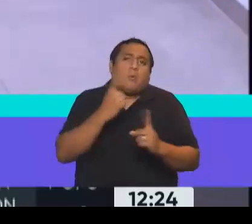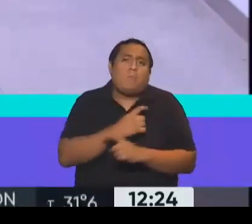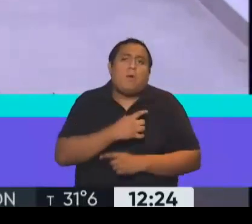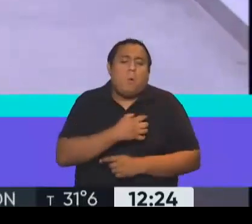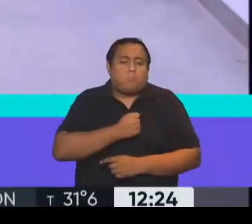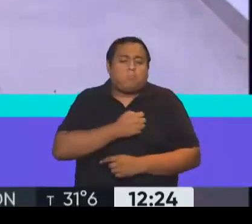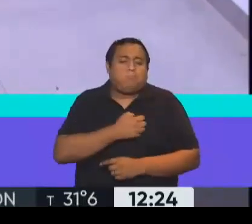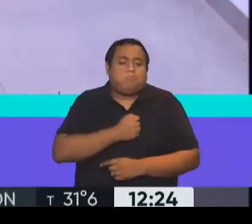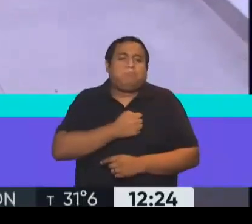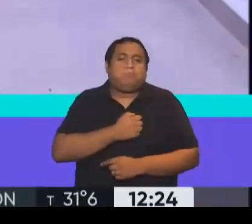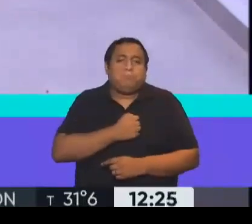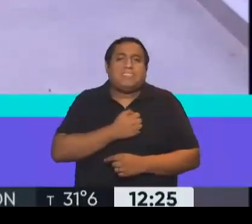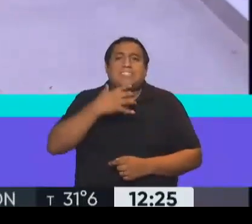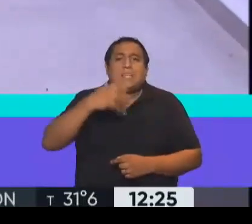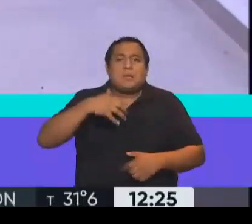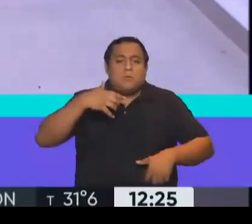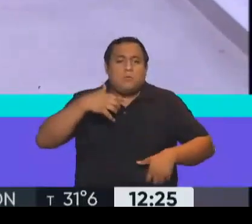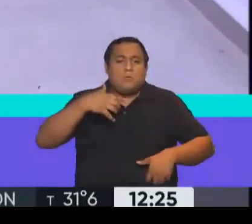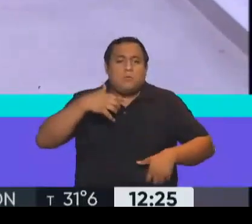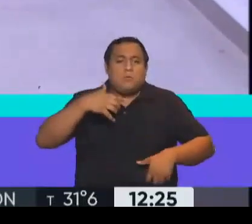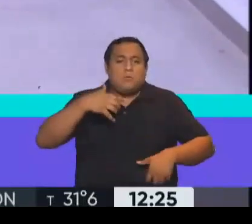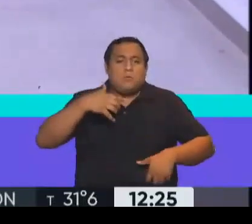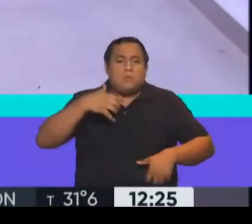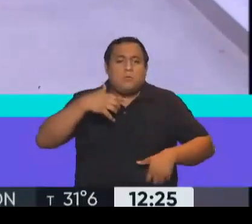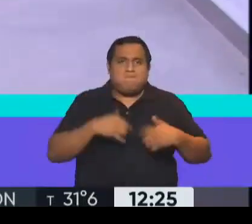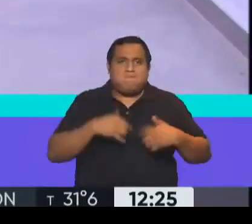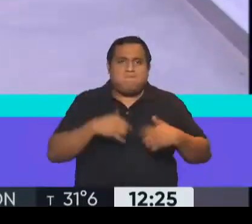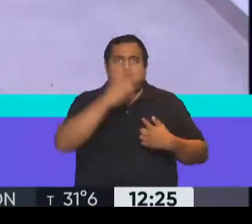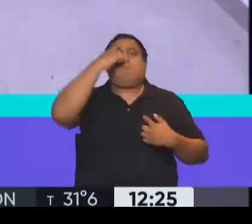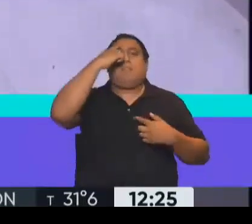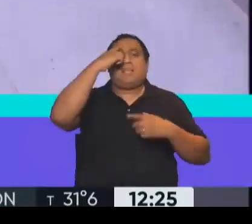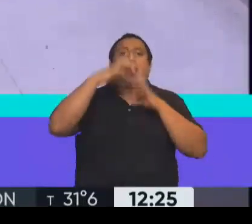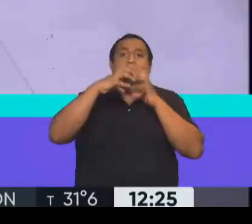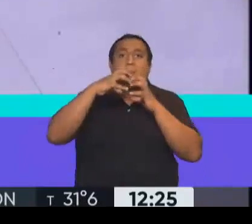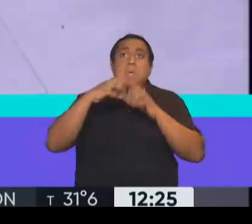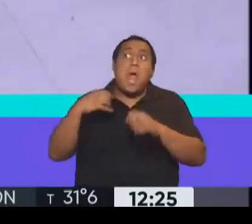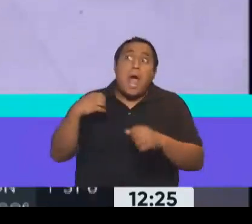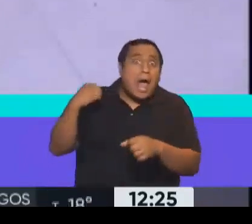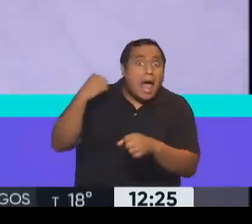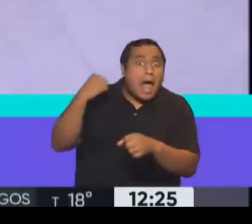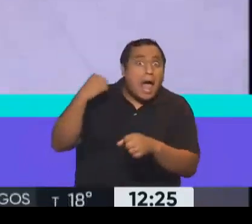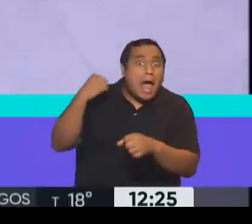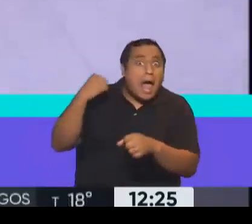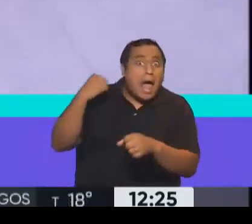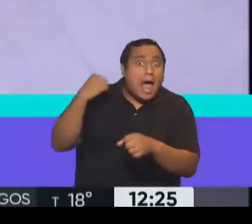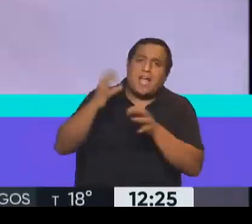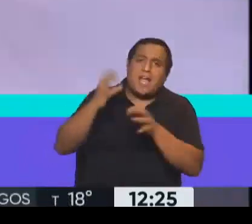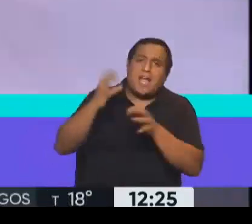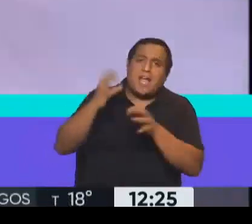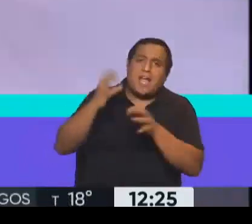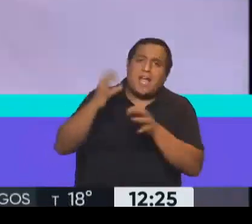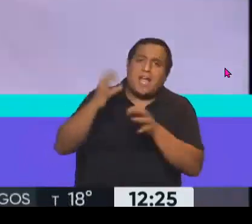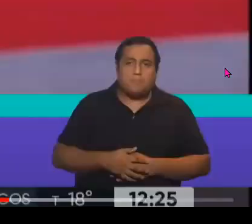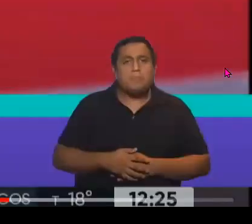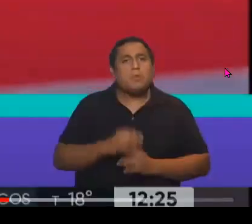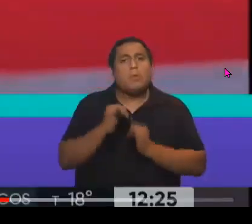Que va a irrigar sangre, sobre todo a la cabeza, hasta que llegue la ambulancia, que es lo primordial. Matías, vos dabas cuenta, como